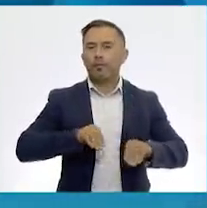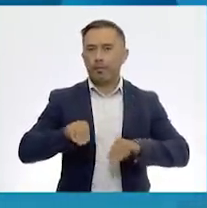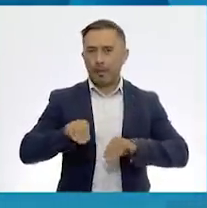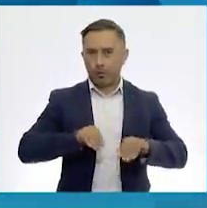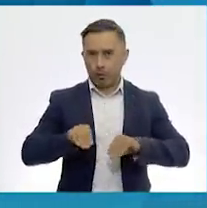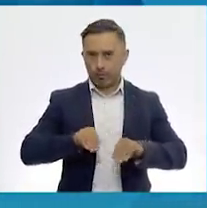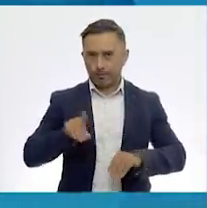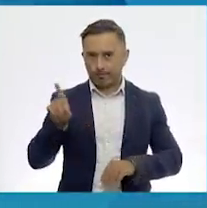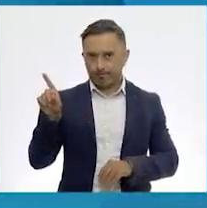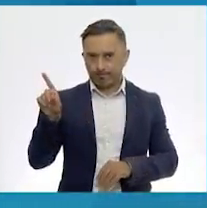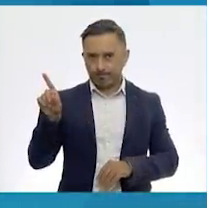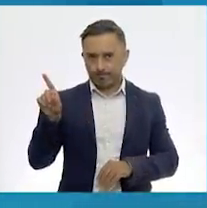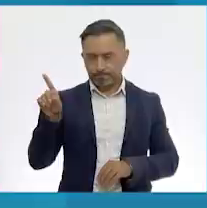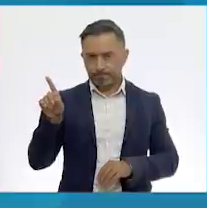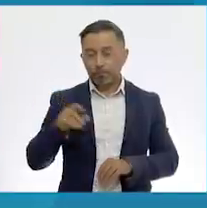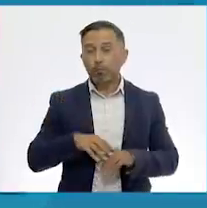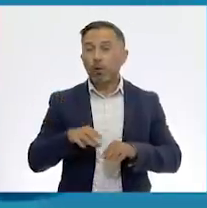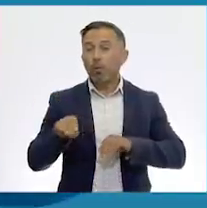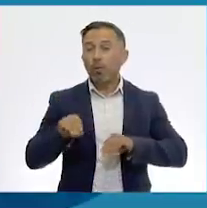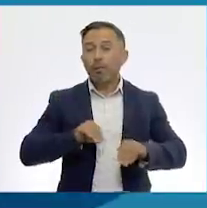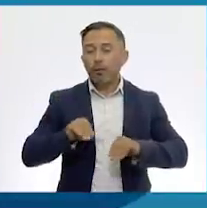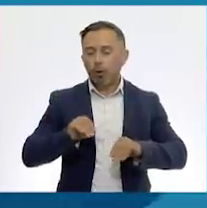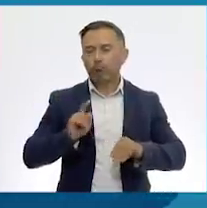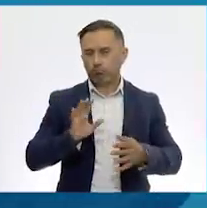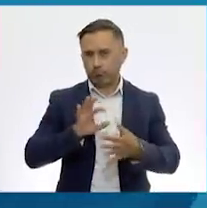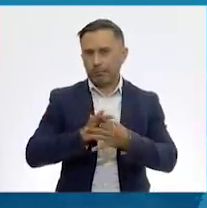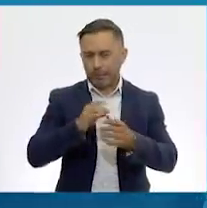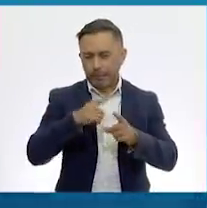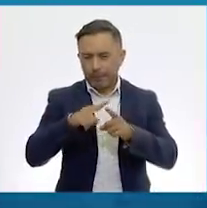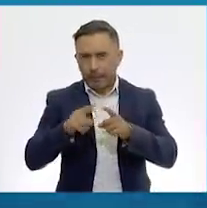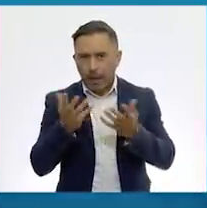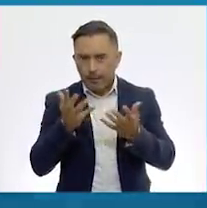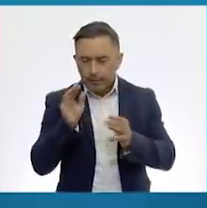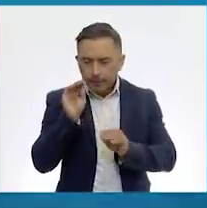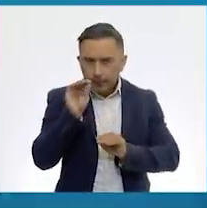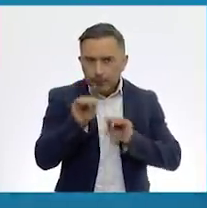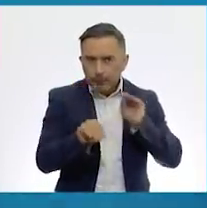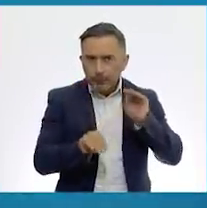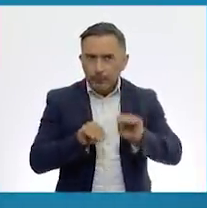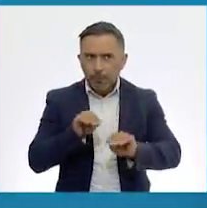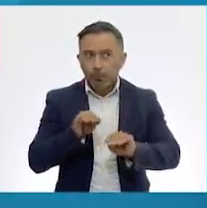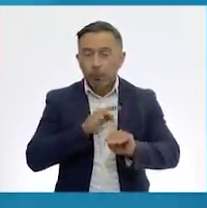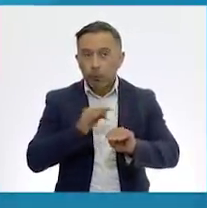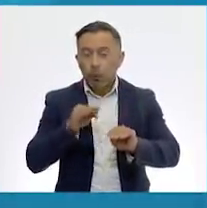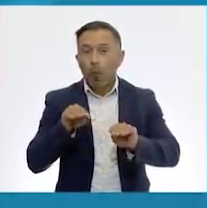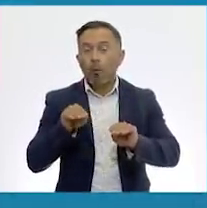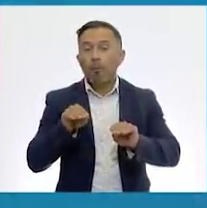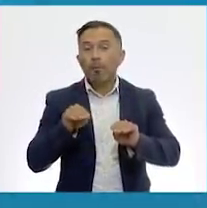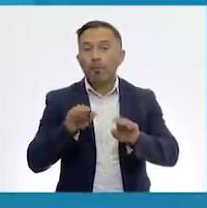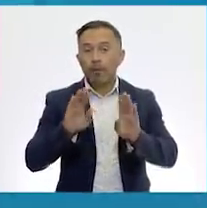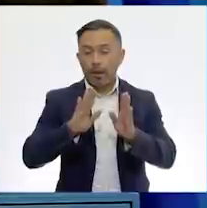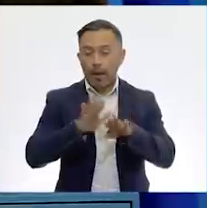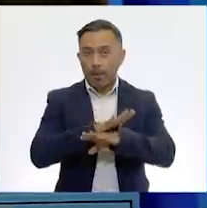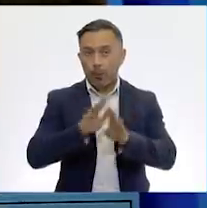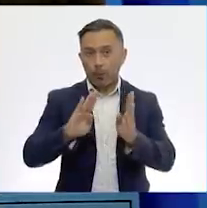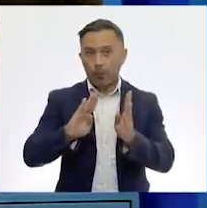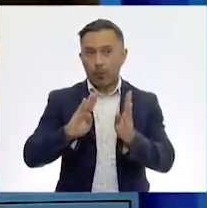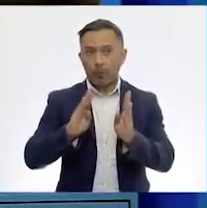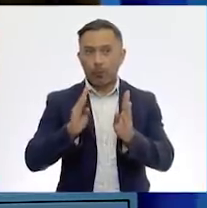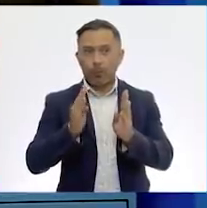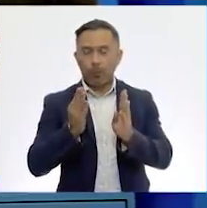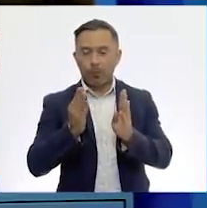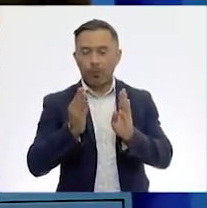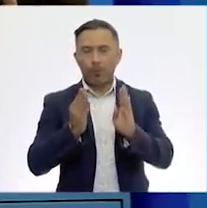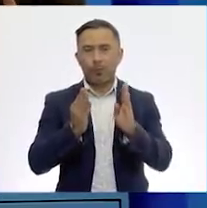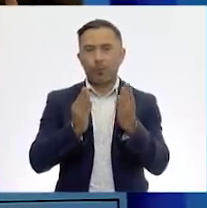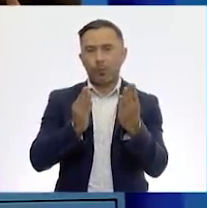composición, en el que si yo voy girando estos elementos, nos va dando aquí